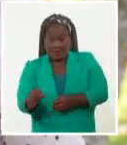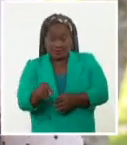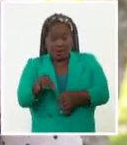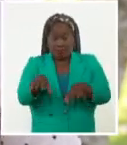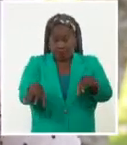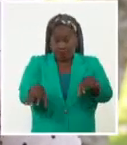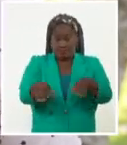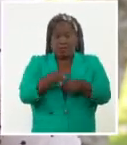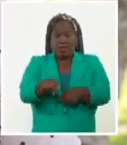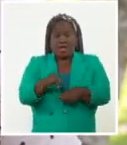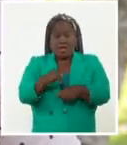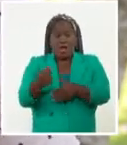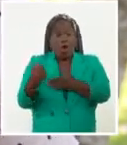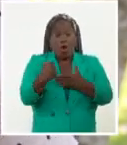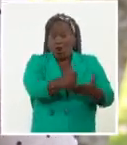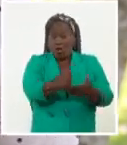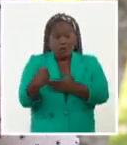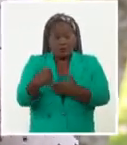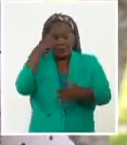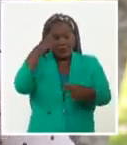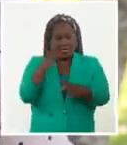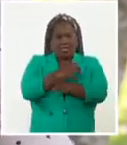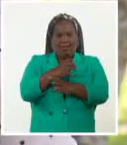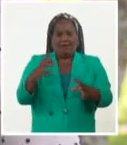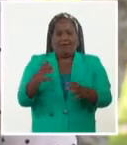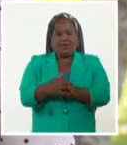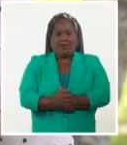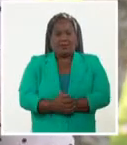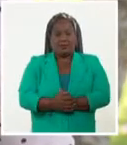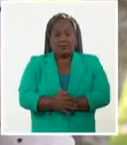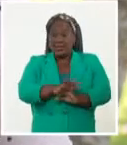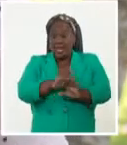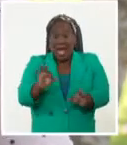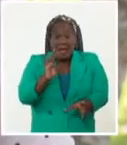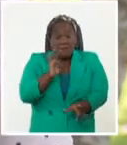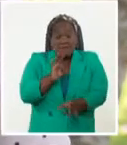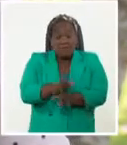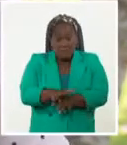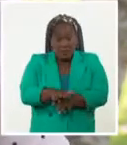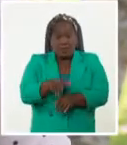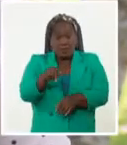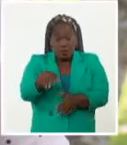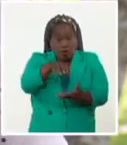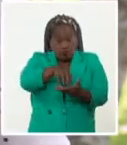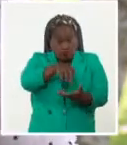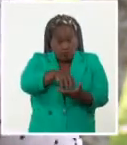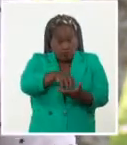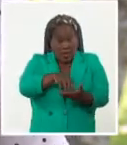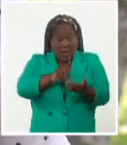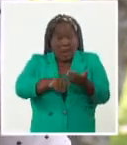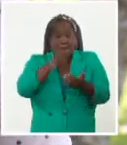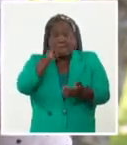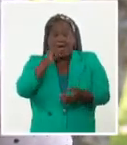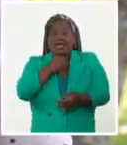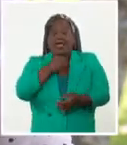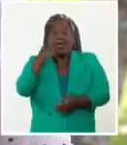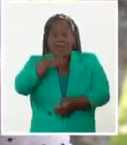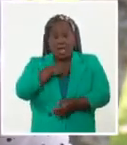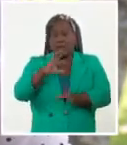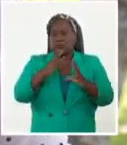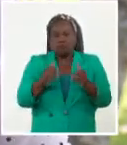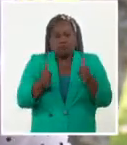en materia de colaboración científica. Aquí ya ha comenzado, hasta este momento, todo ha marchado